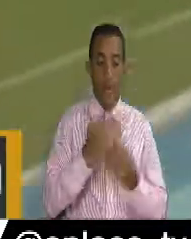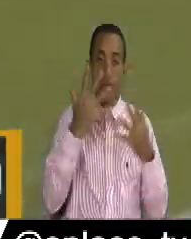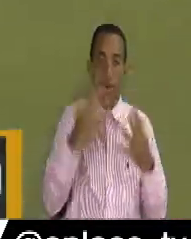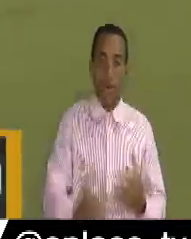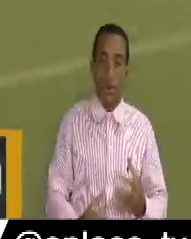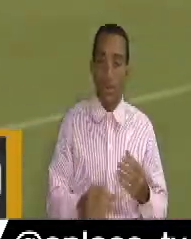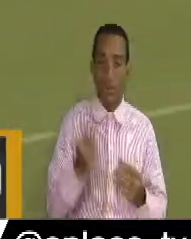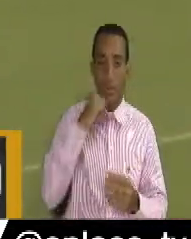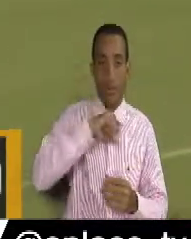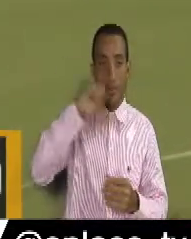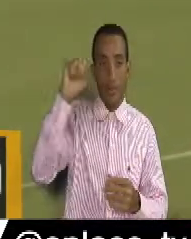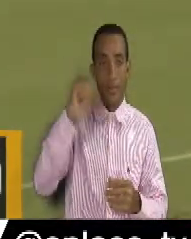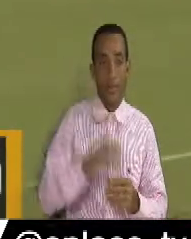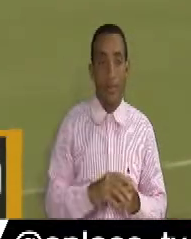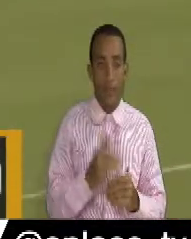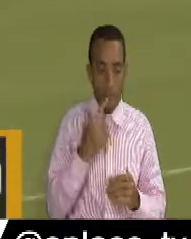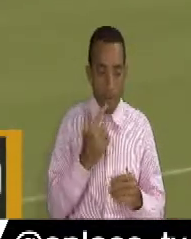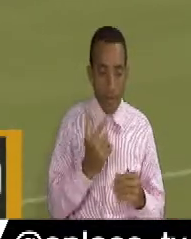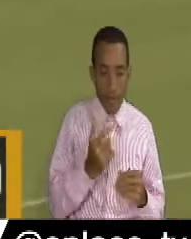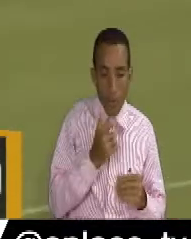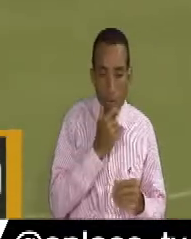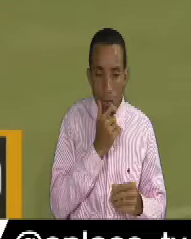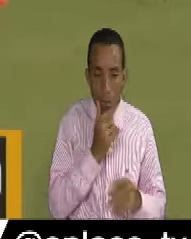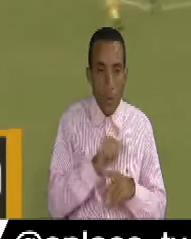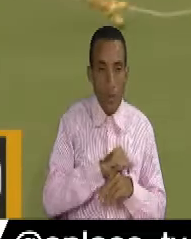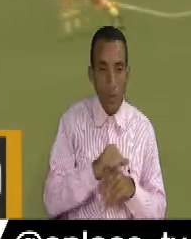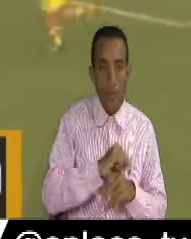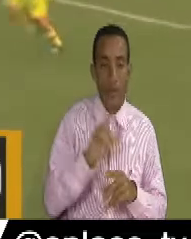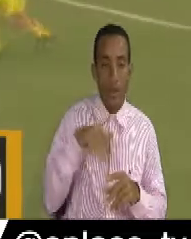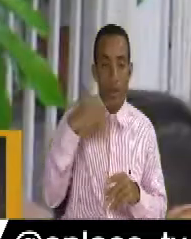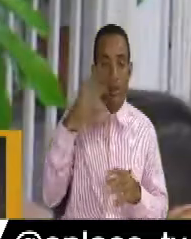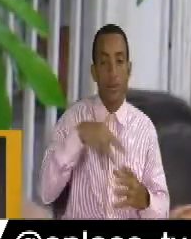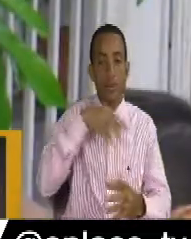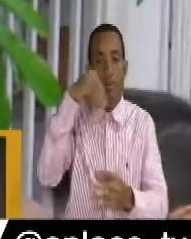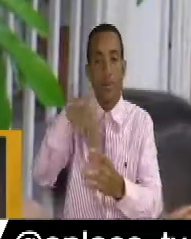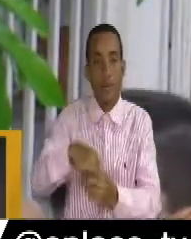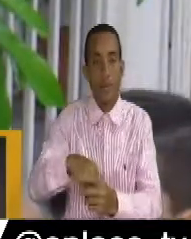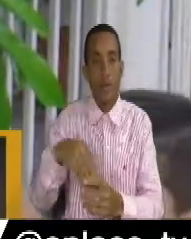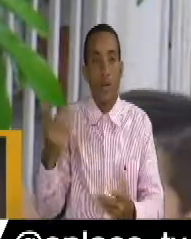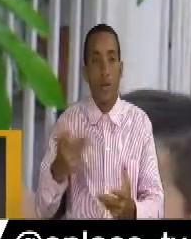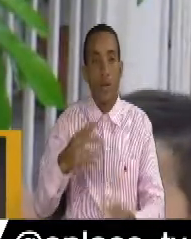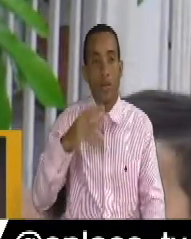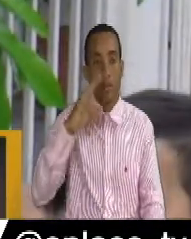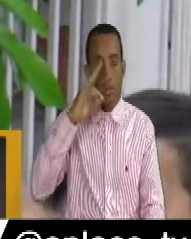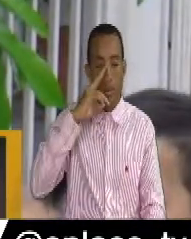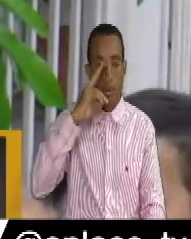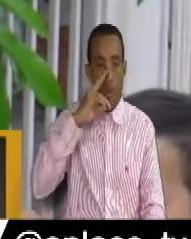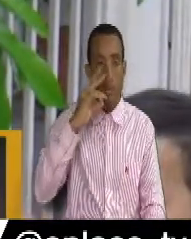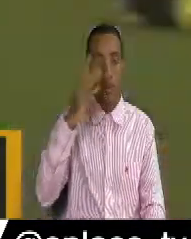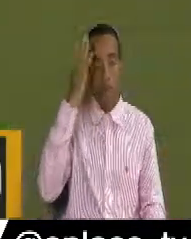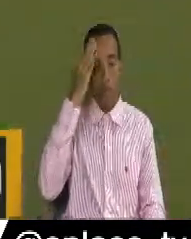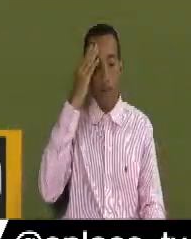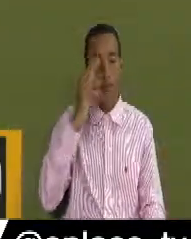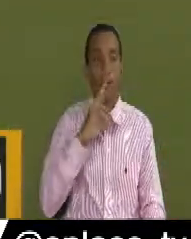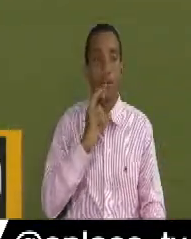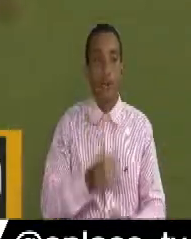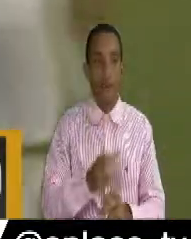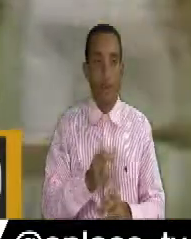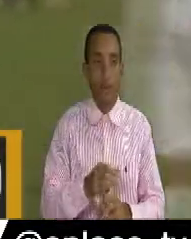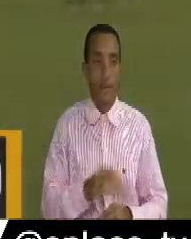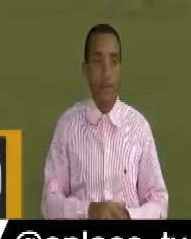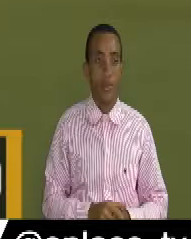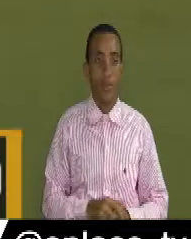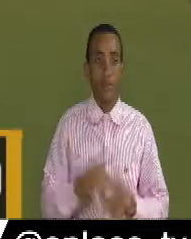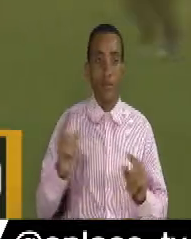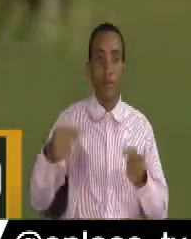manera estamos planteando el partido para esta semana, porque luego nos toca ir a visitar Atlético Nacional en la tercera fecha y sabemos que es bastante complicado también. El encuentro será este